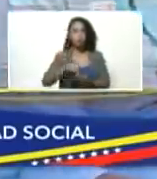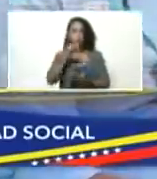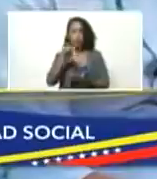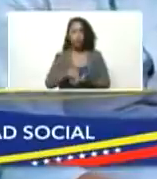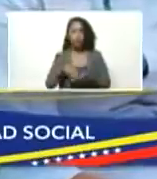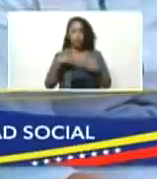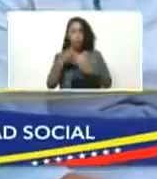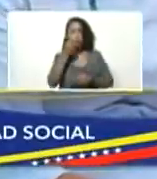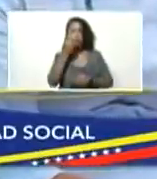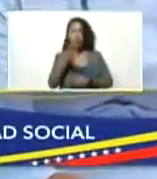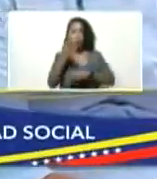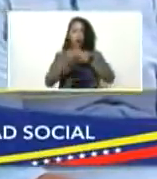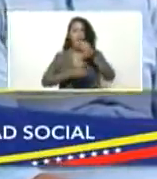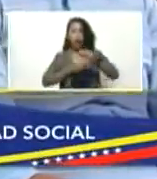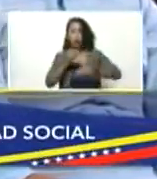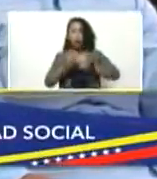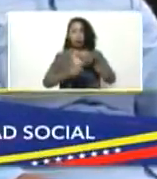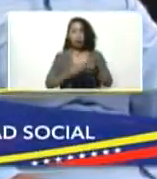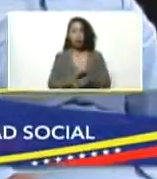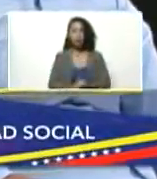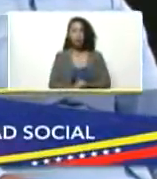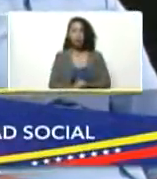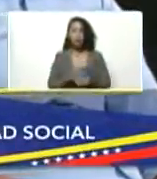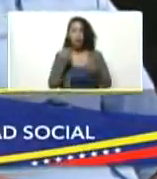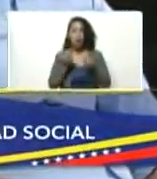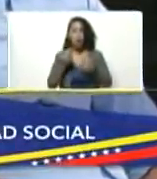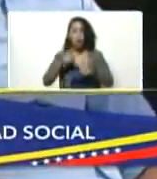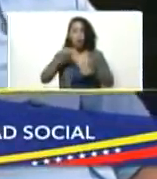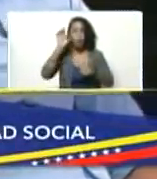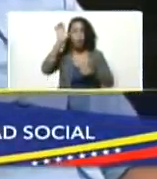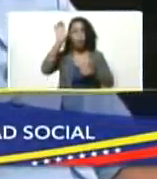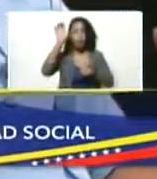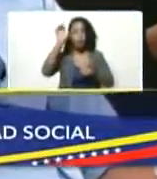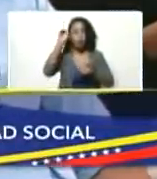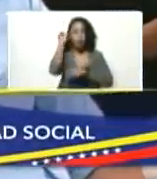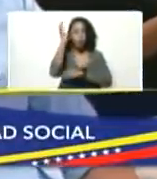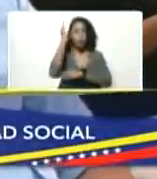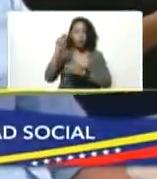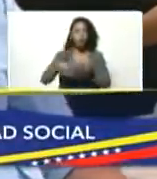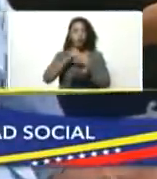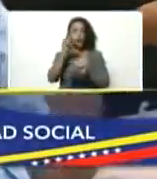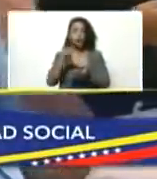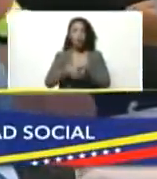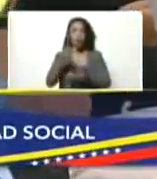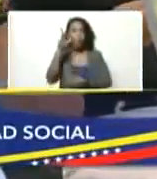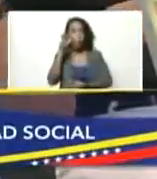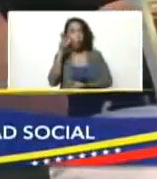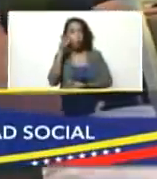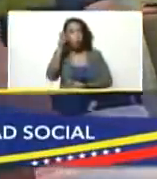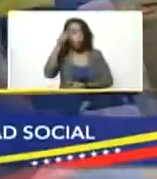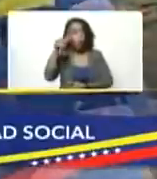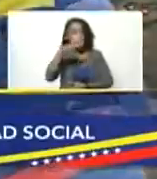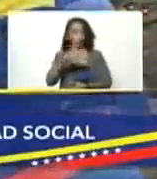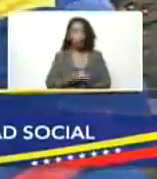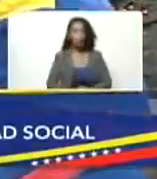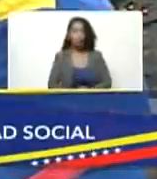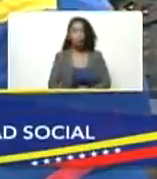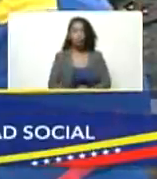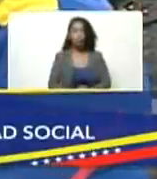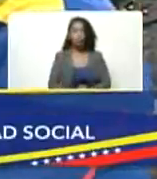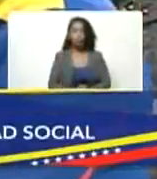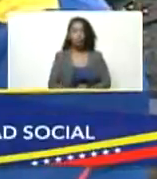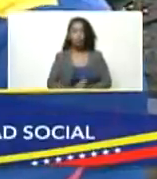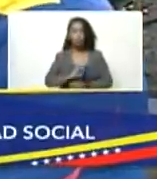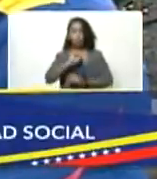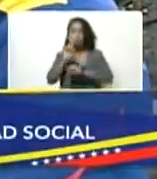qué bueno contar como país con una Asamblea Nacional que escucha al pueblo, que